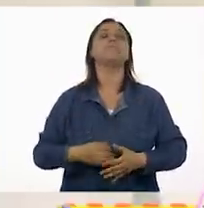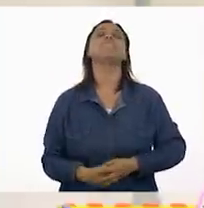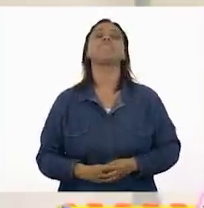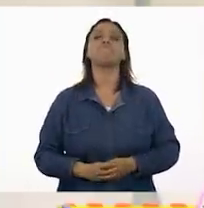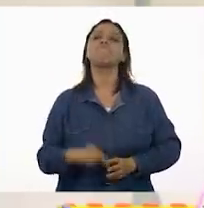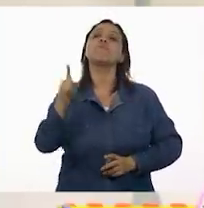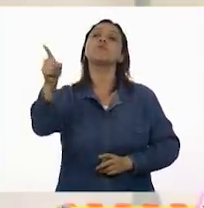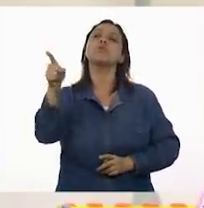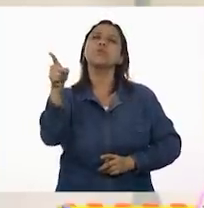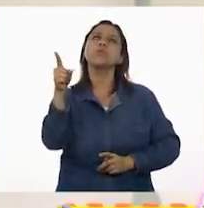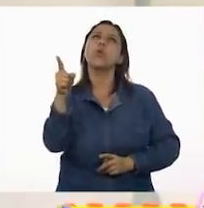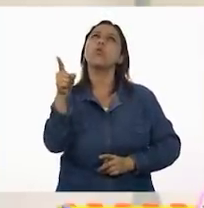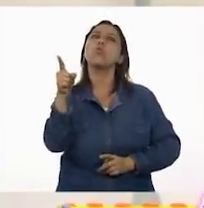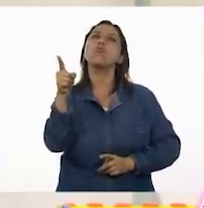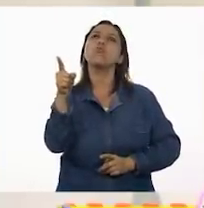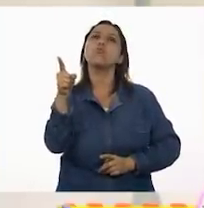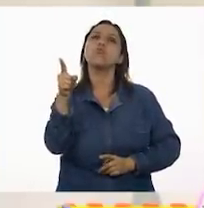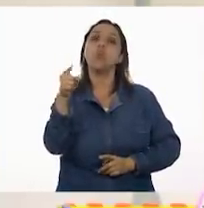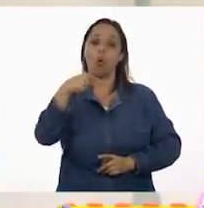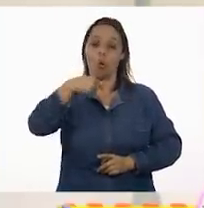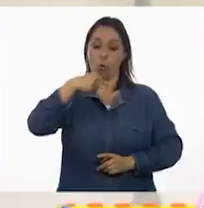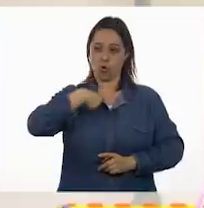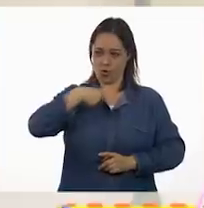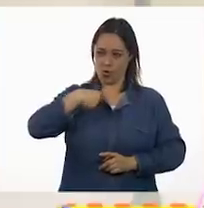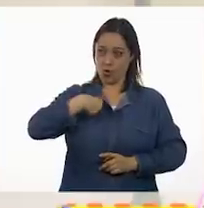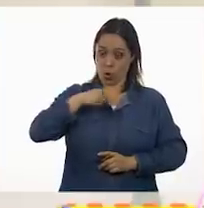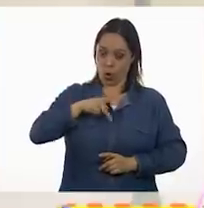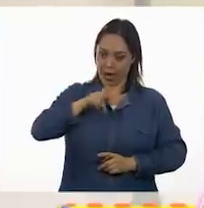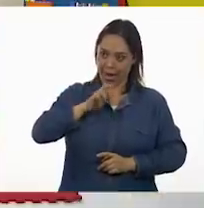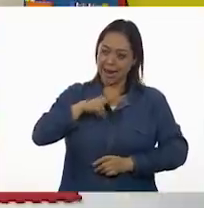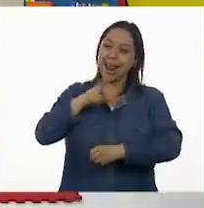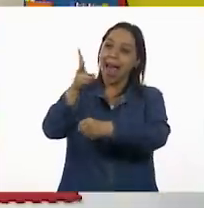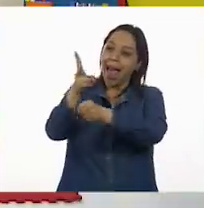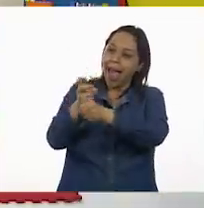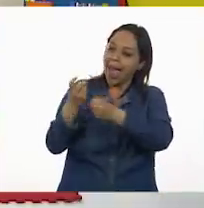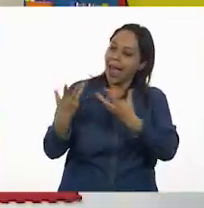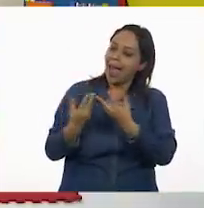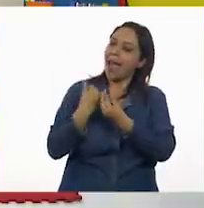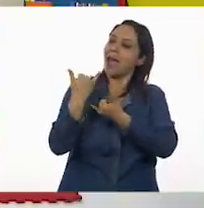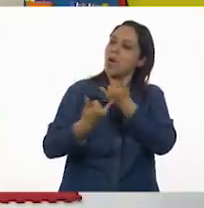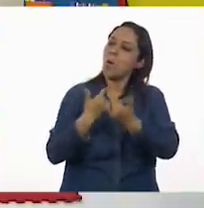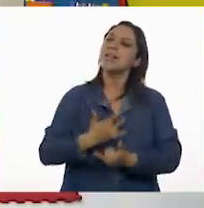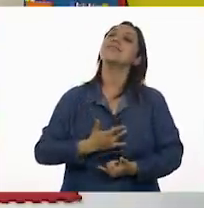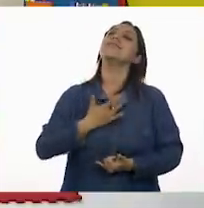¿Qué sientes cuando yo te invito a jugar?